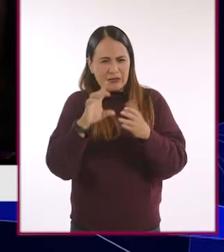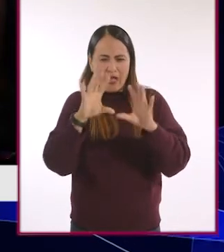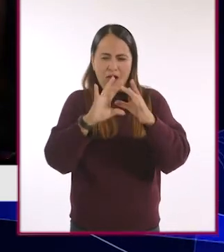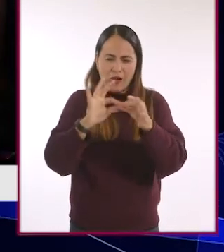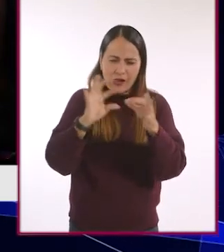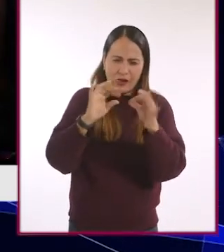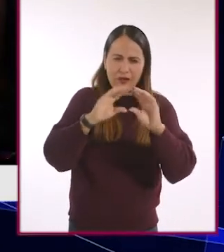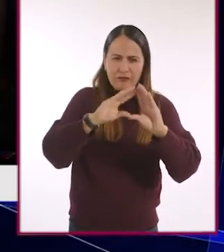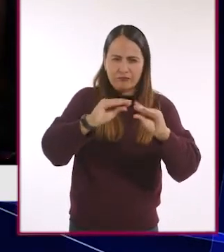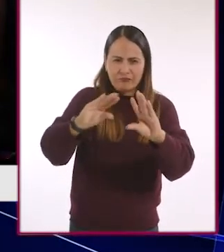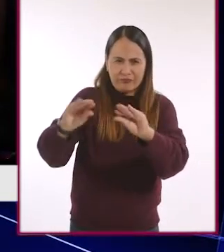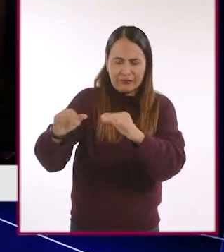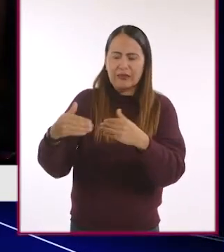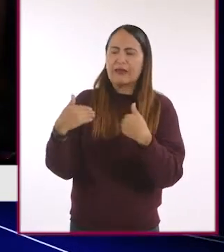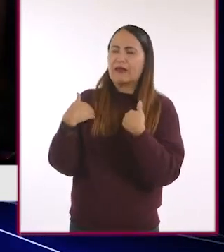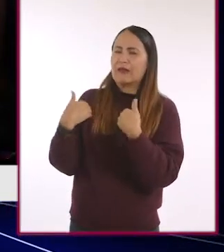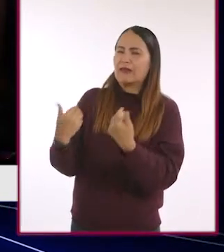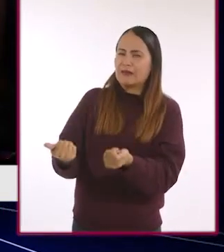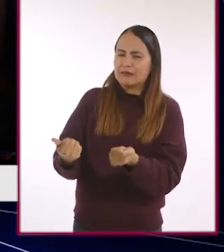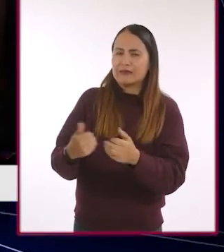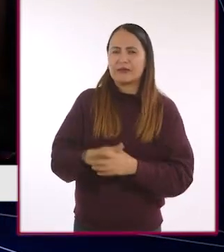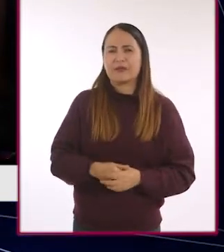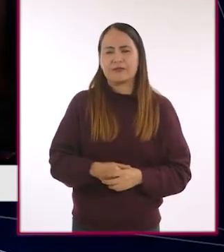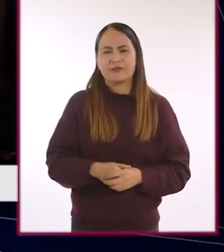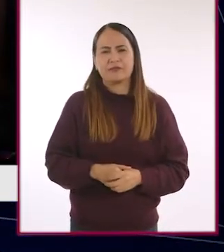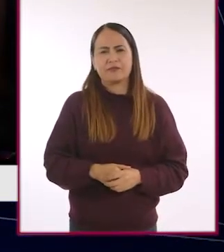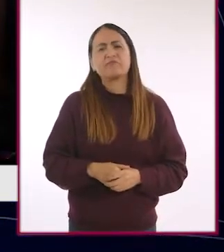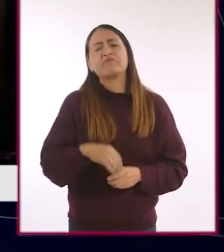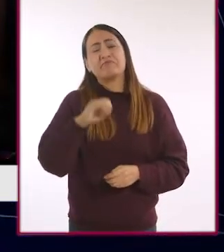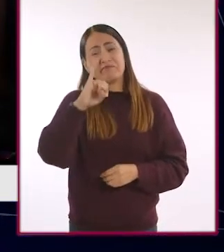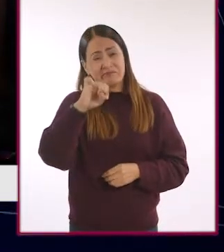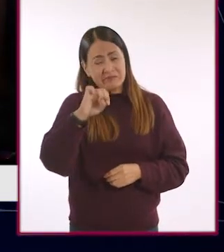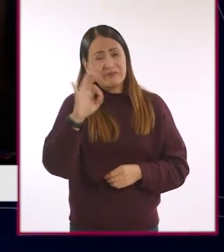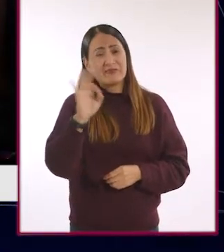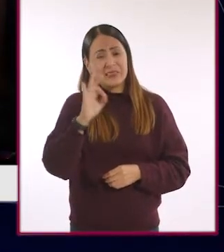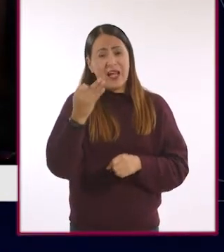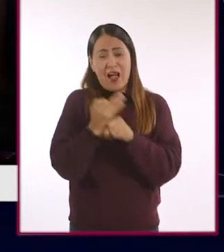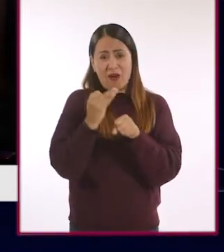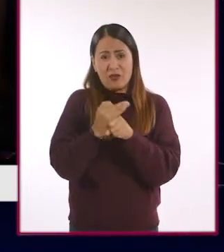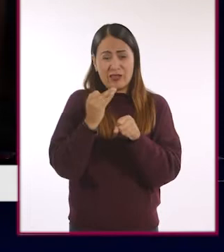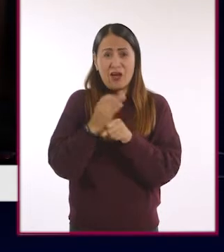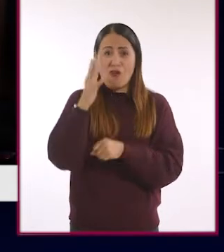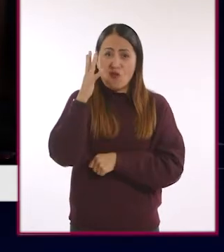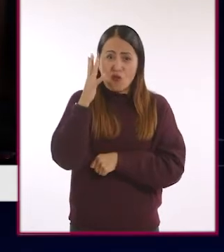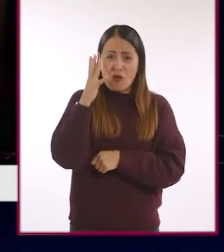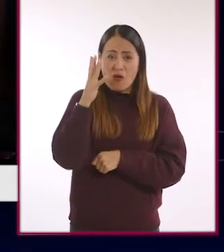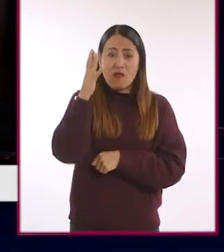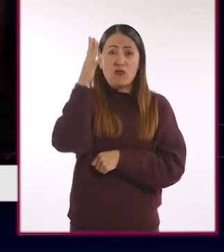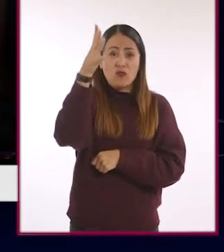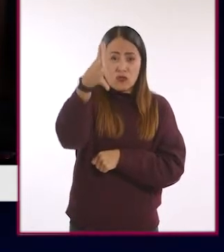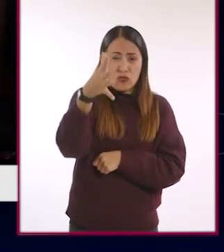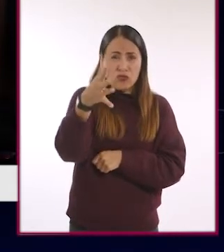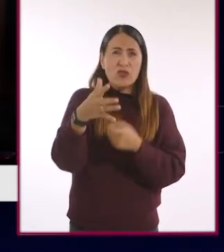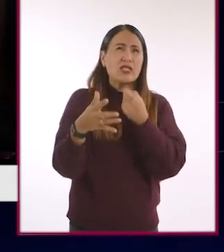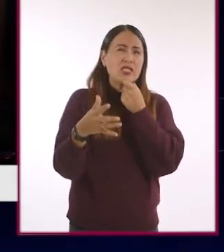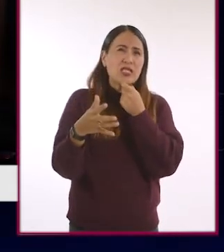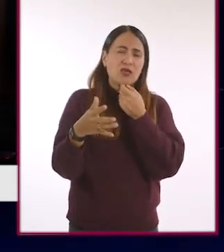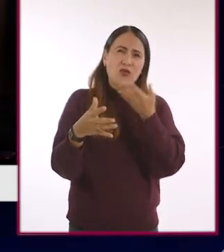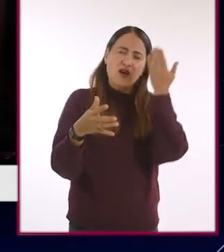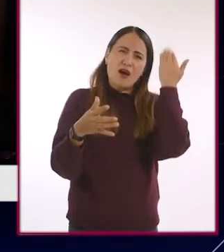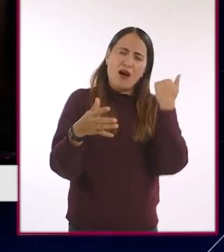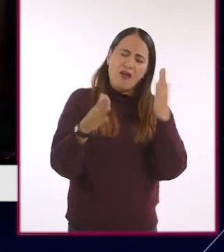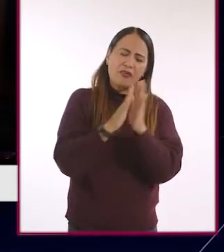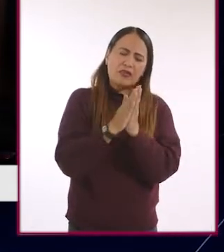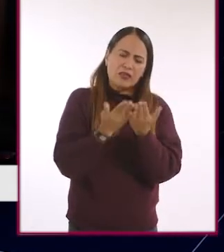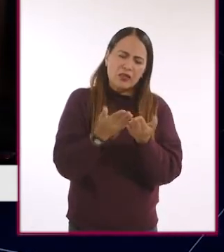es abrumador el simple hecho de pensar que estamos viviendo el futuro de muchos contenidos que de niños vimos, ¿no? En libros,